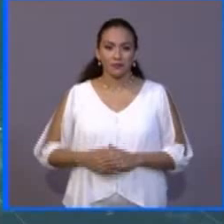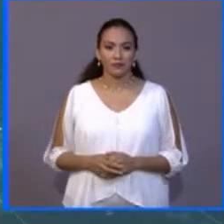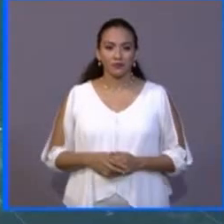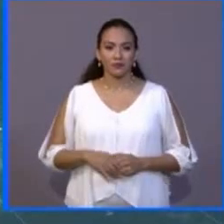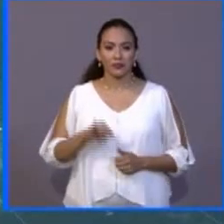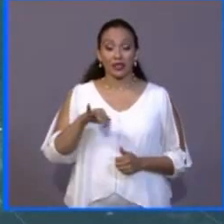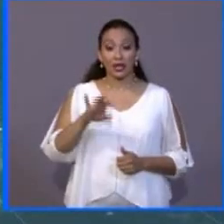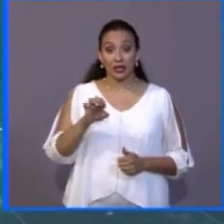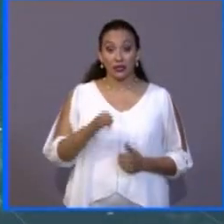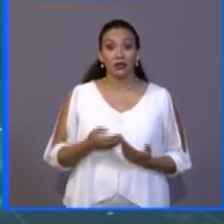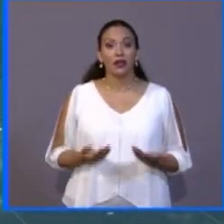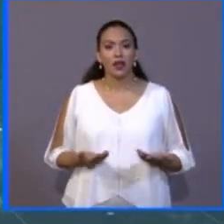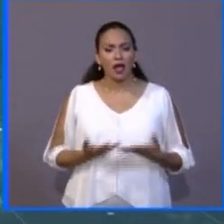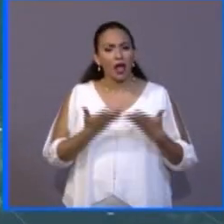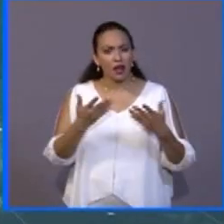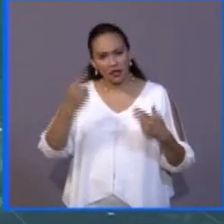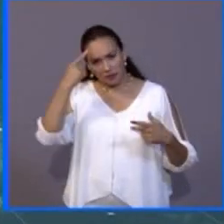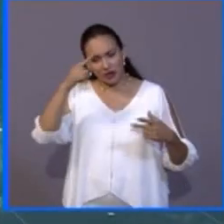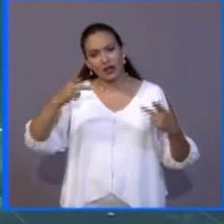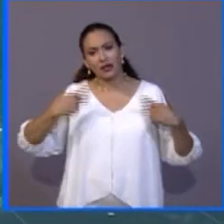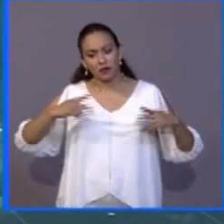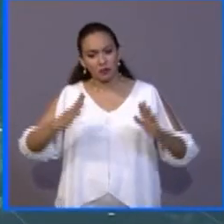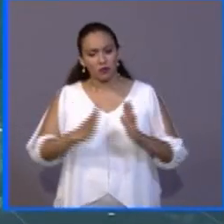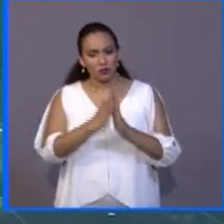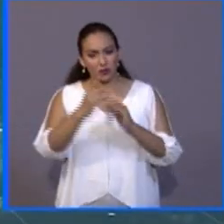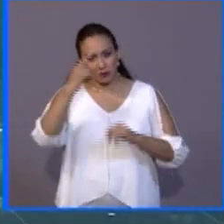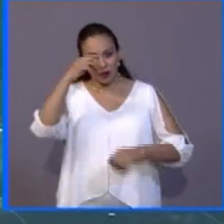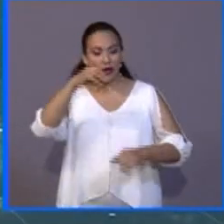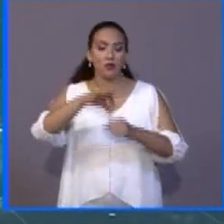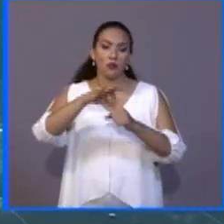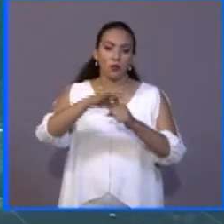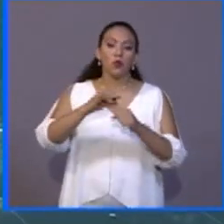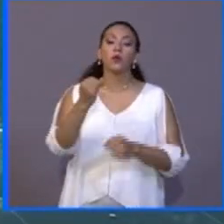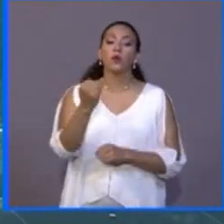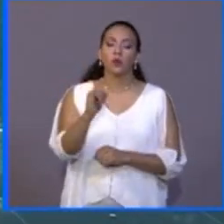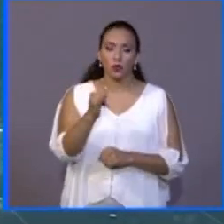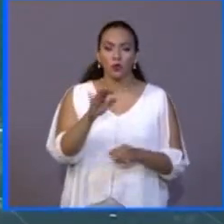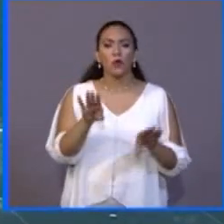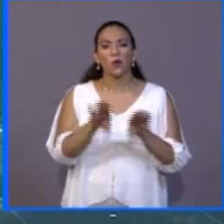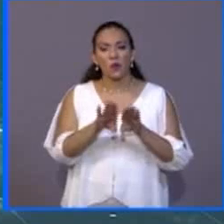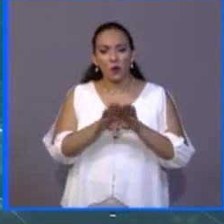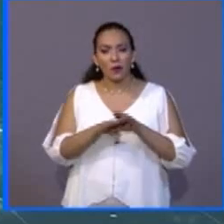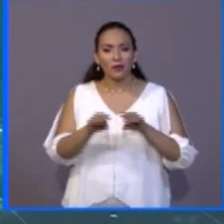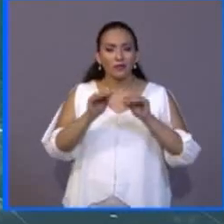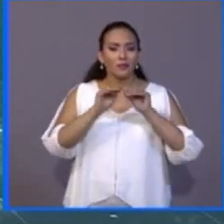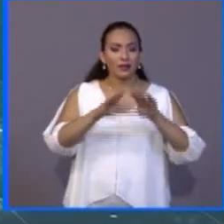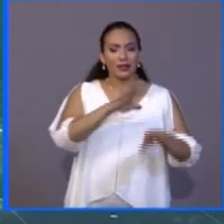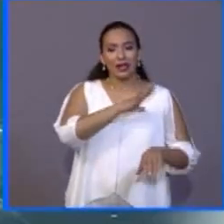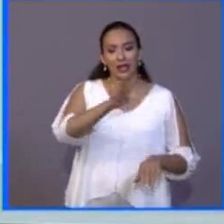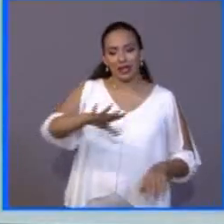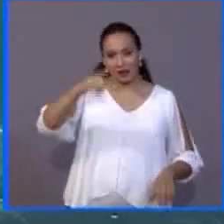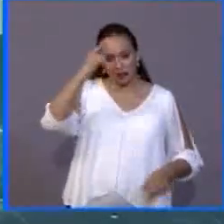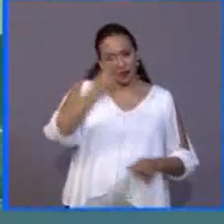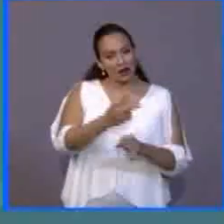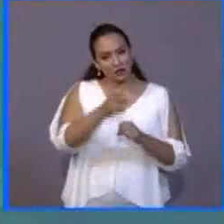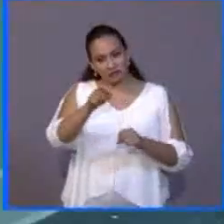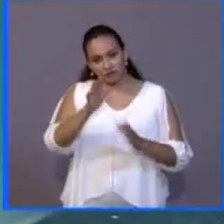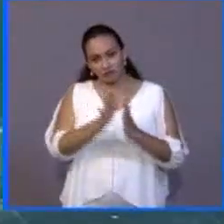El INE fomentará la participación ciudadana en la próxima elección judicial a través de mensajes genéricos.